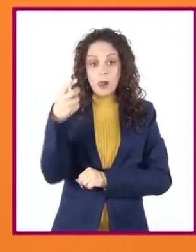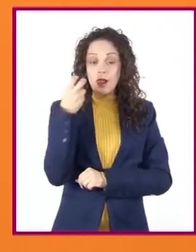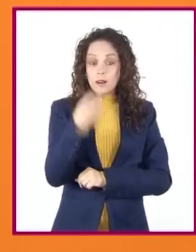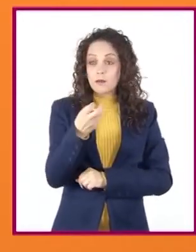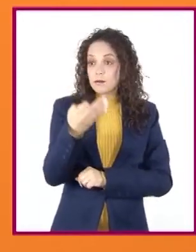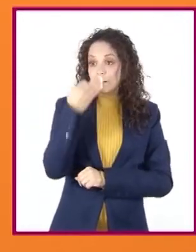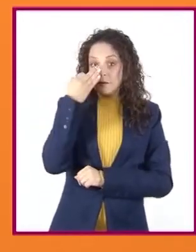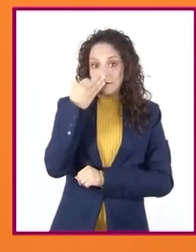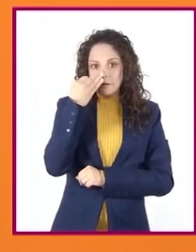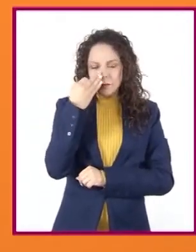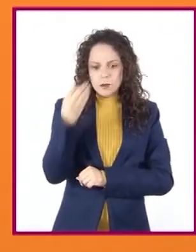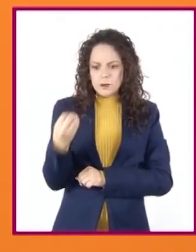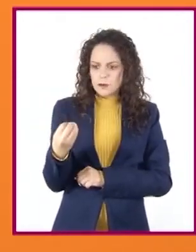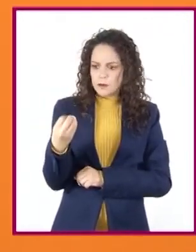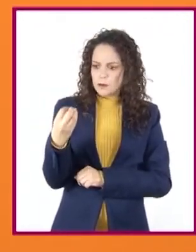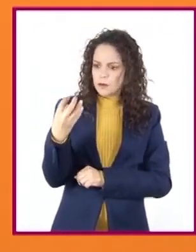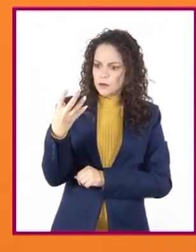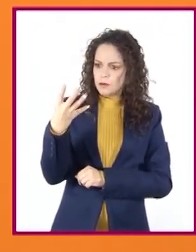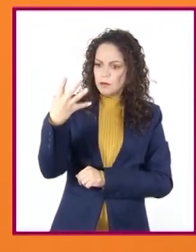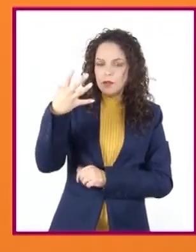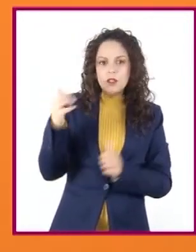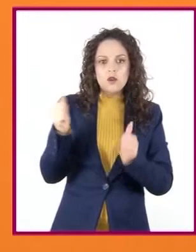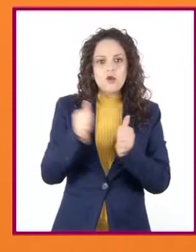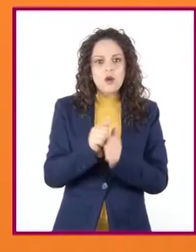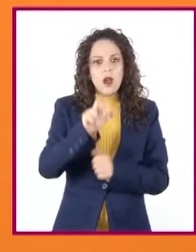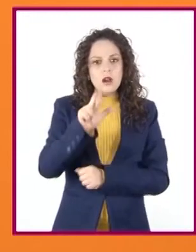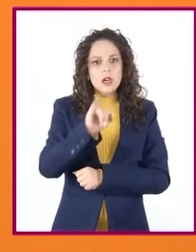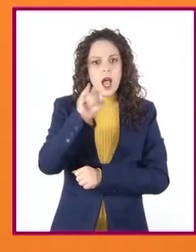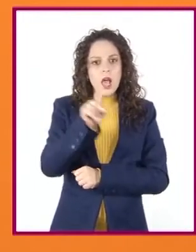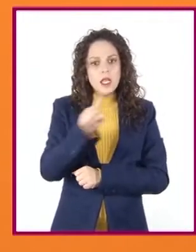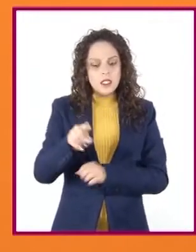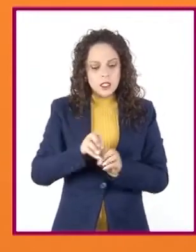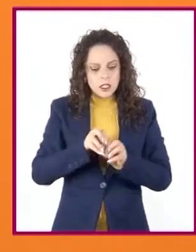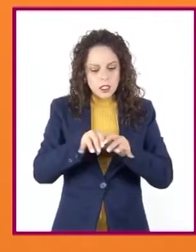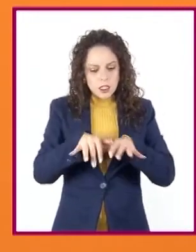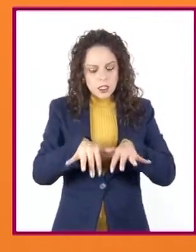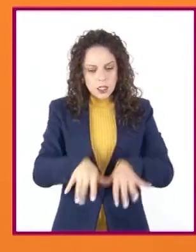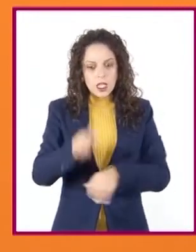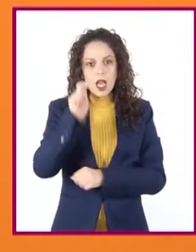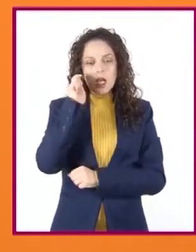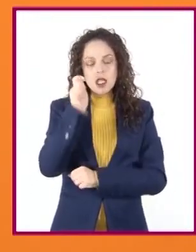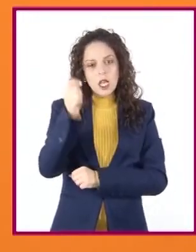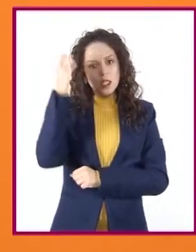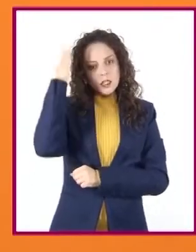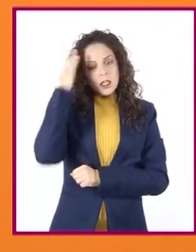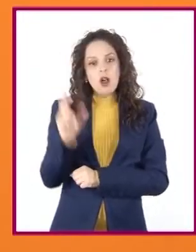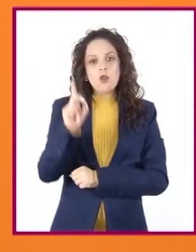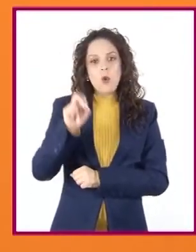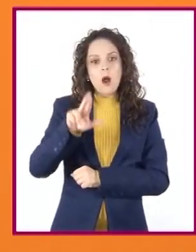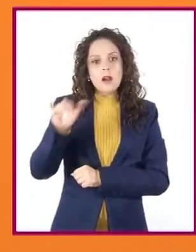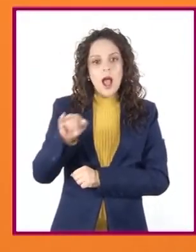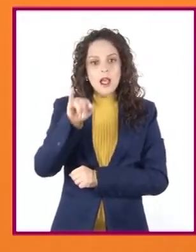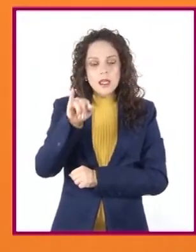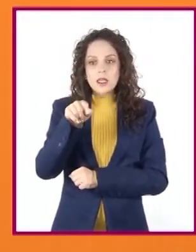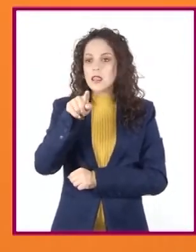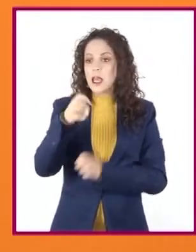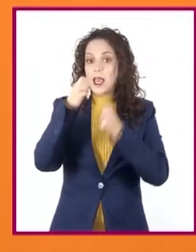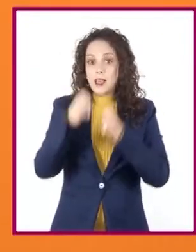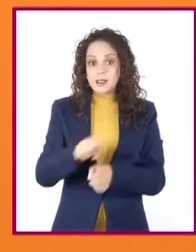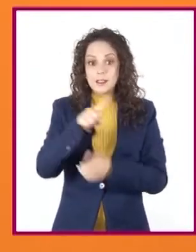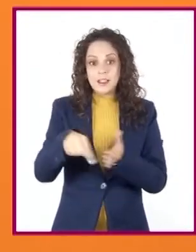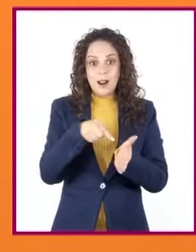lirio se prendía con sus raíces de la frente de Donají, cuya cabeza en ese lugar se hallaba